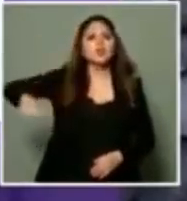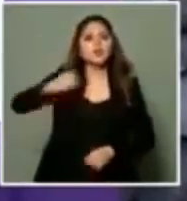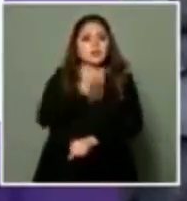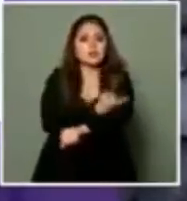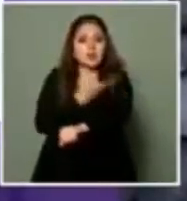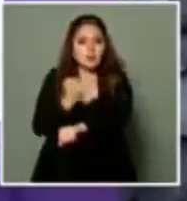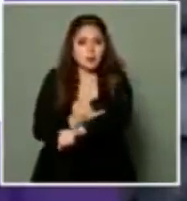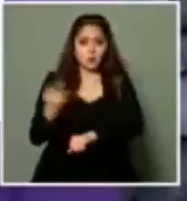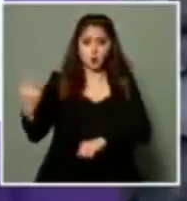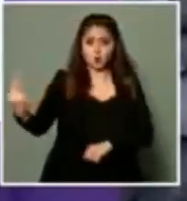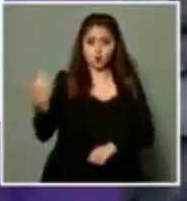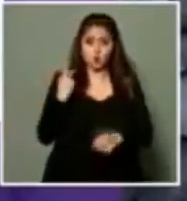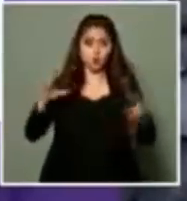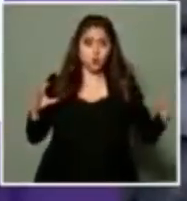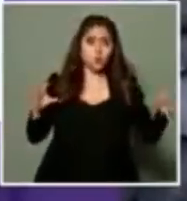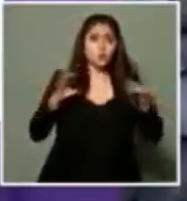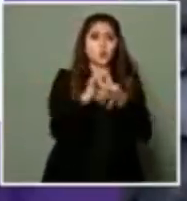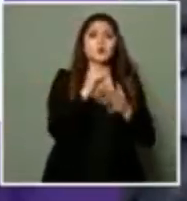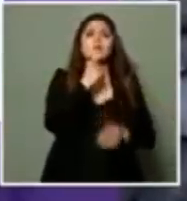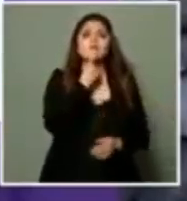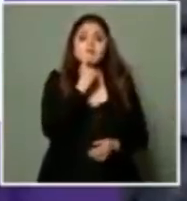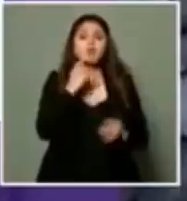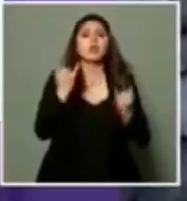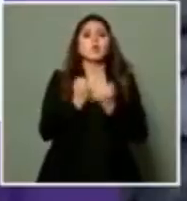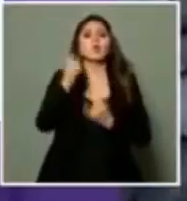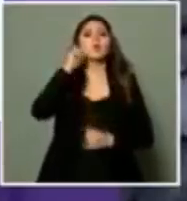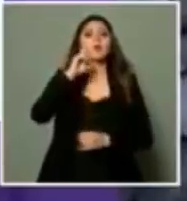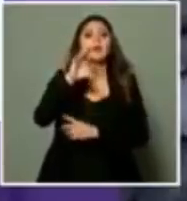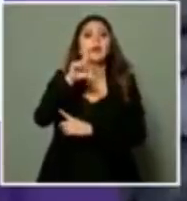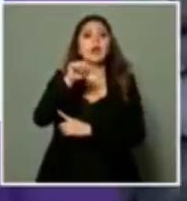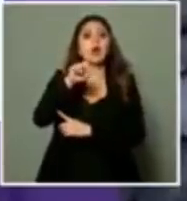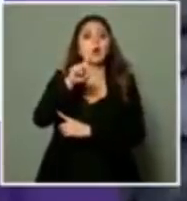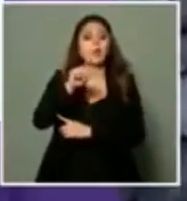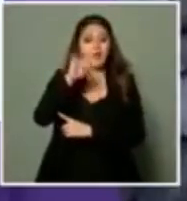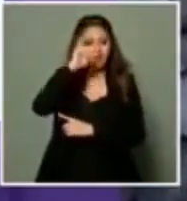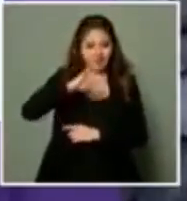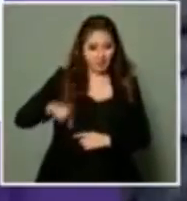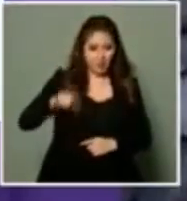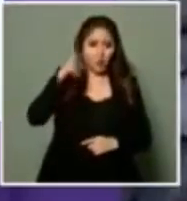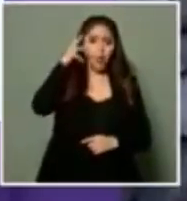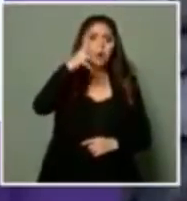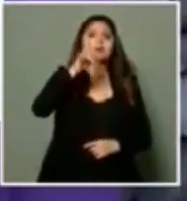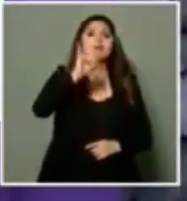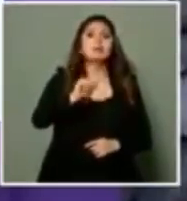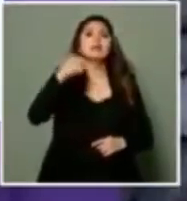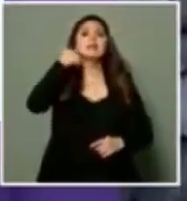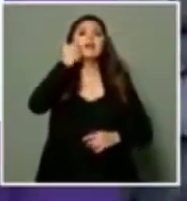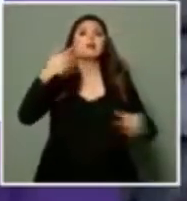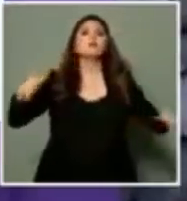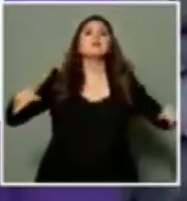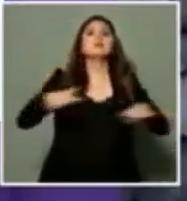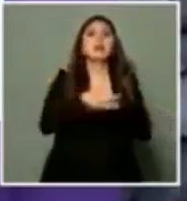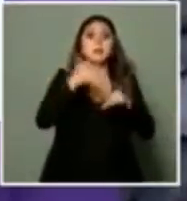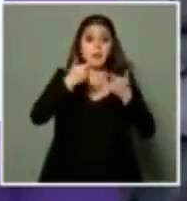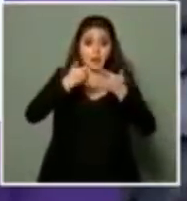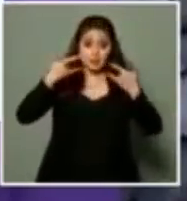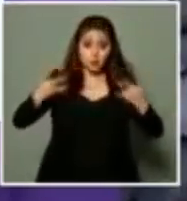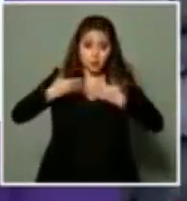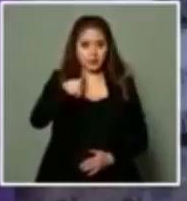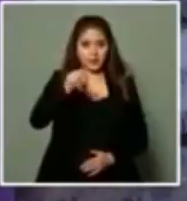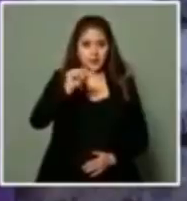de Andrés Manuel López Obrador y de Claudia Sheinbaum para iniciar la transformación del país desde